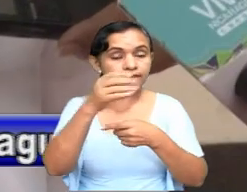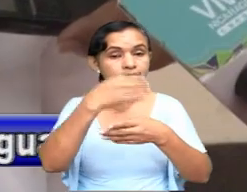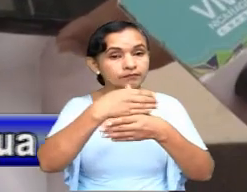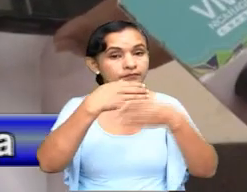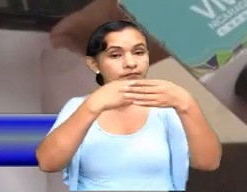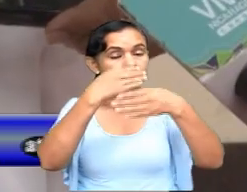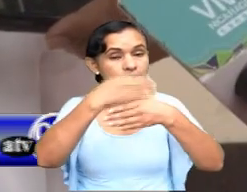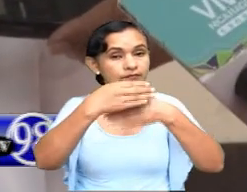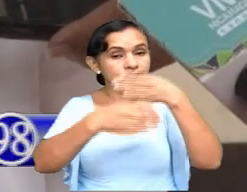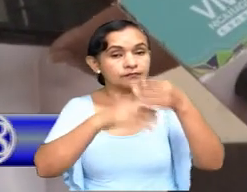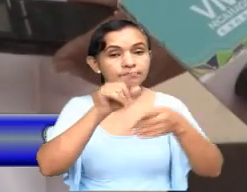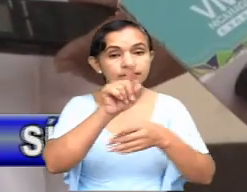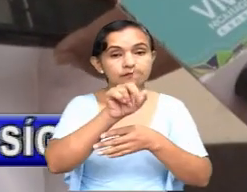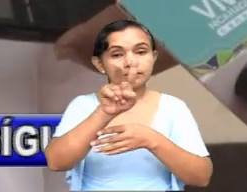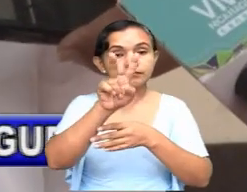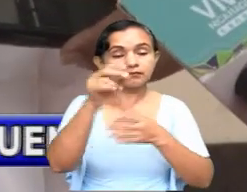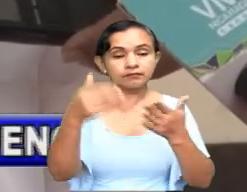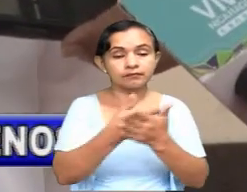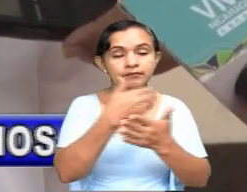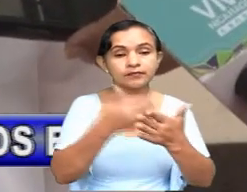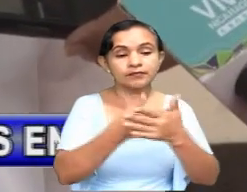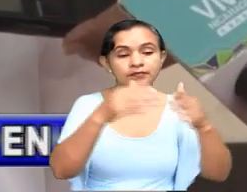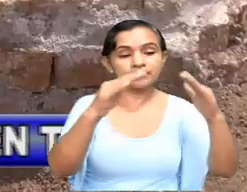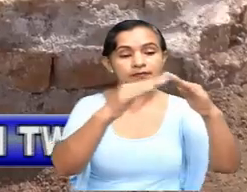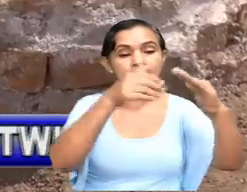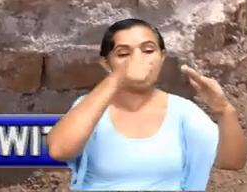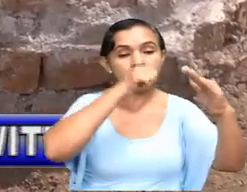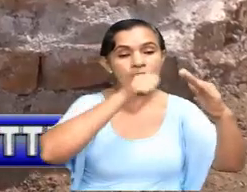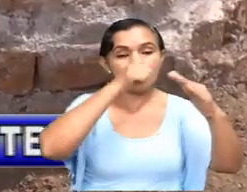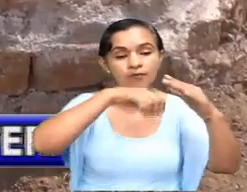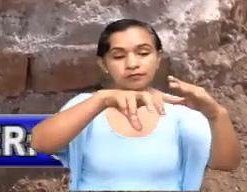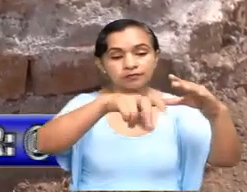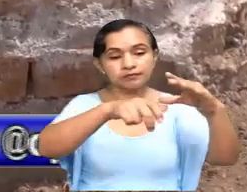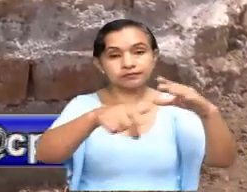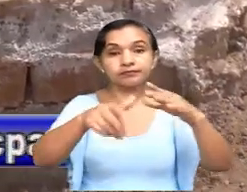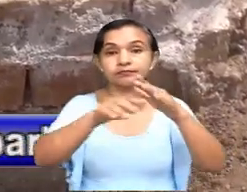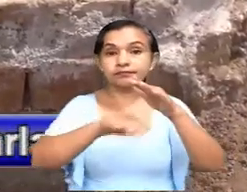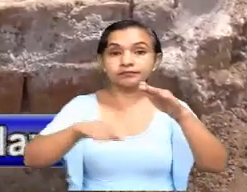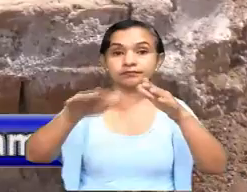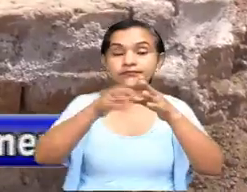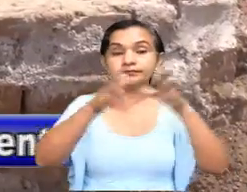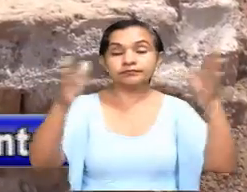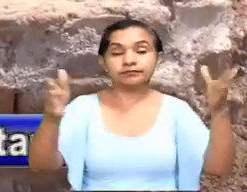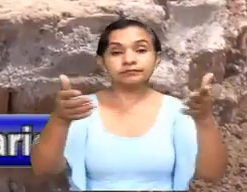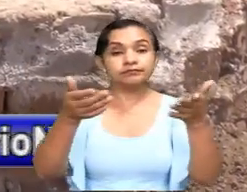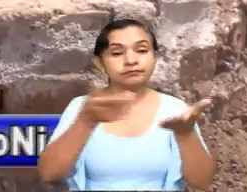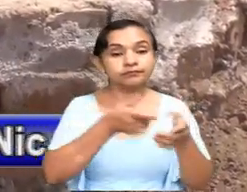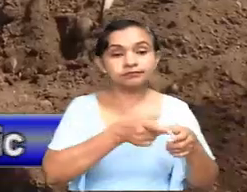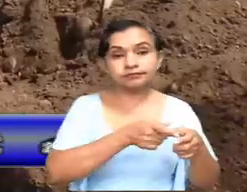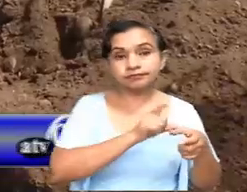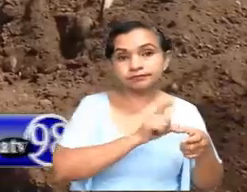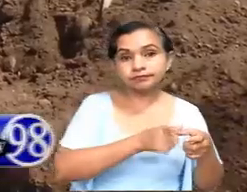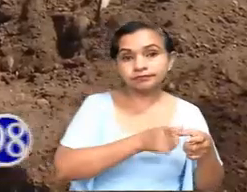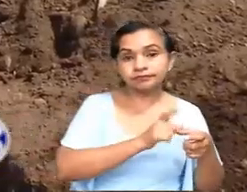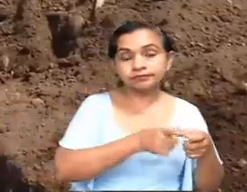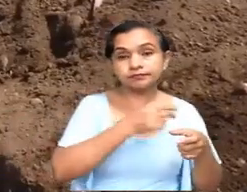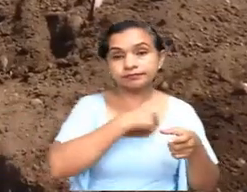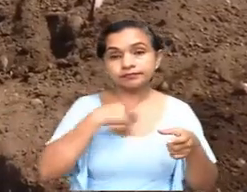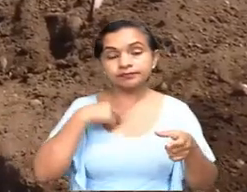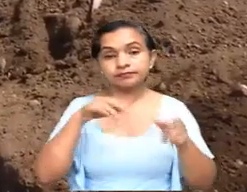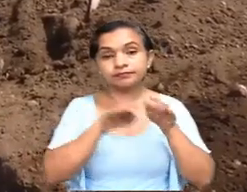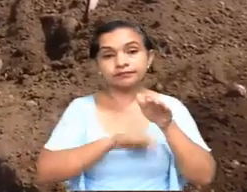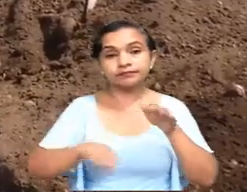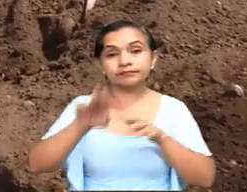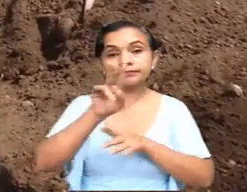construirán 120 nuevas conexiones domiciliares. Para la ampliación del sistema de alcantarillado sanitario, instalarán más de